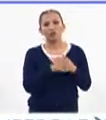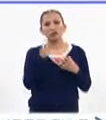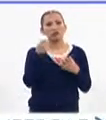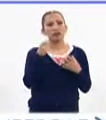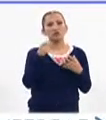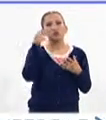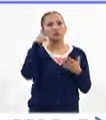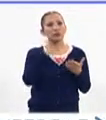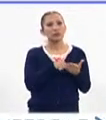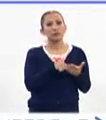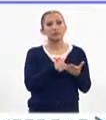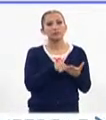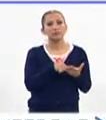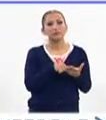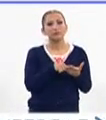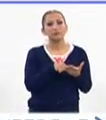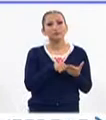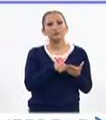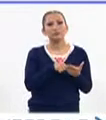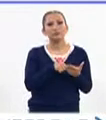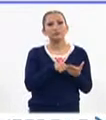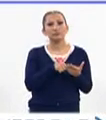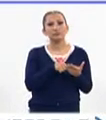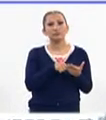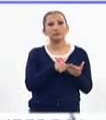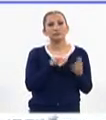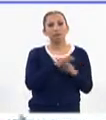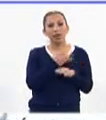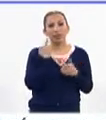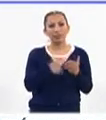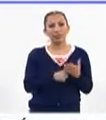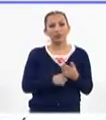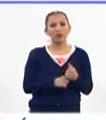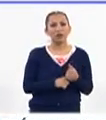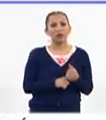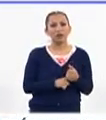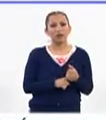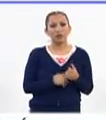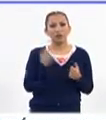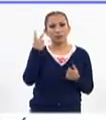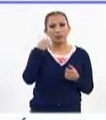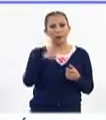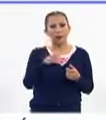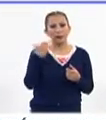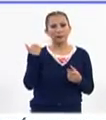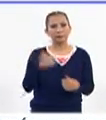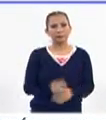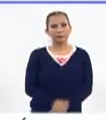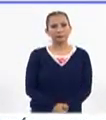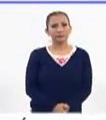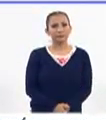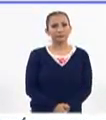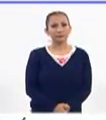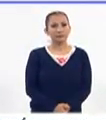aspectos consideras tú que cambiaron pues en ti el haber hecho este viaje?